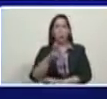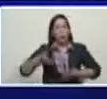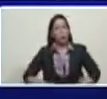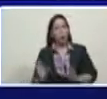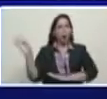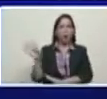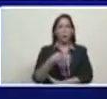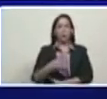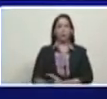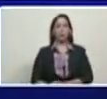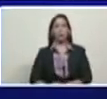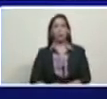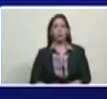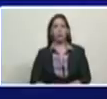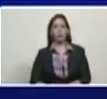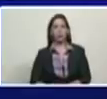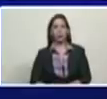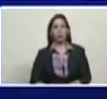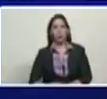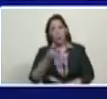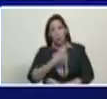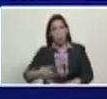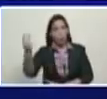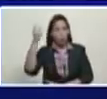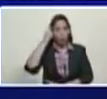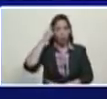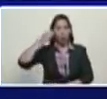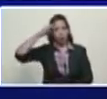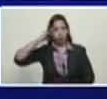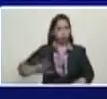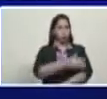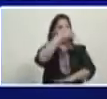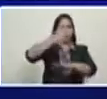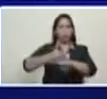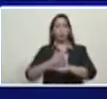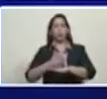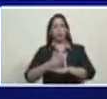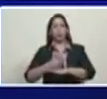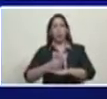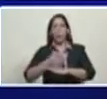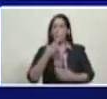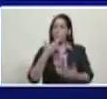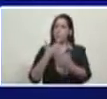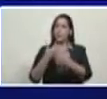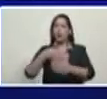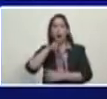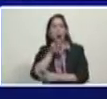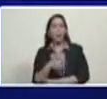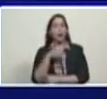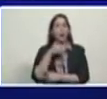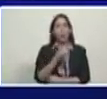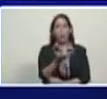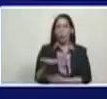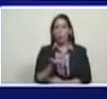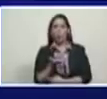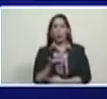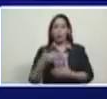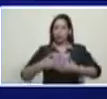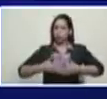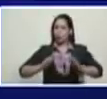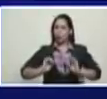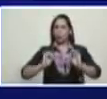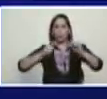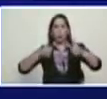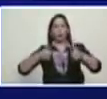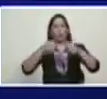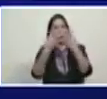el Esequibo! ¡Nace en el Esequibo! Buenos días, mi comandante en jefe. Permiso para hablar con usted y darle parte de la agrupación de